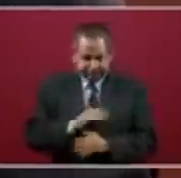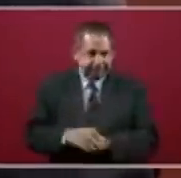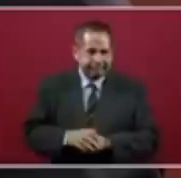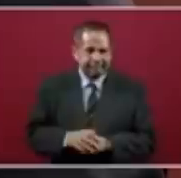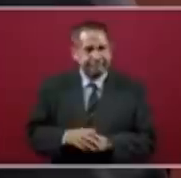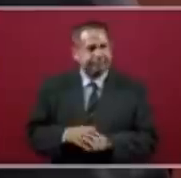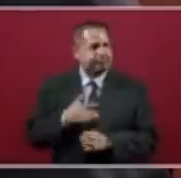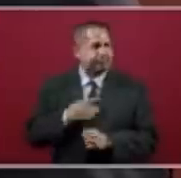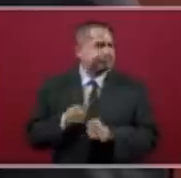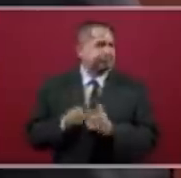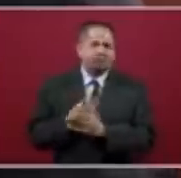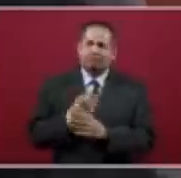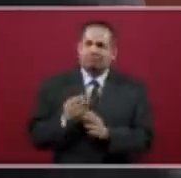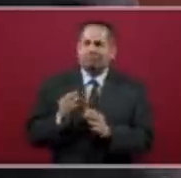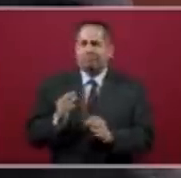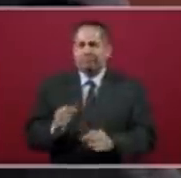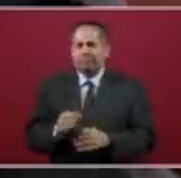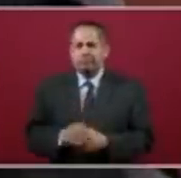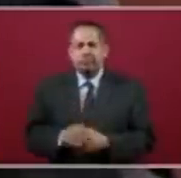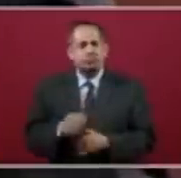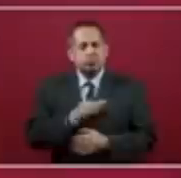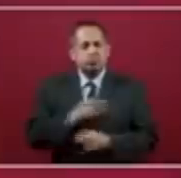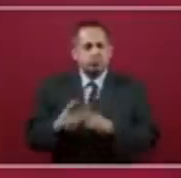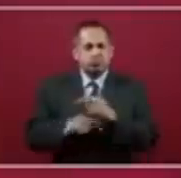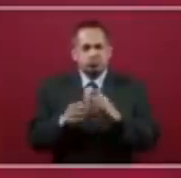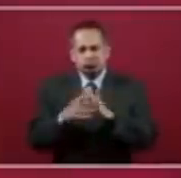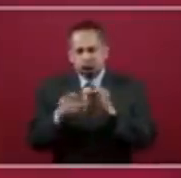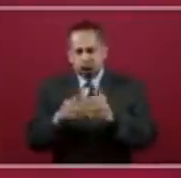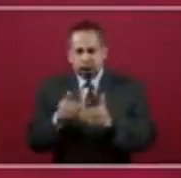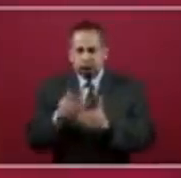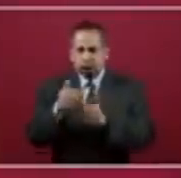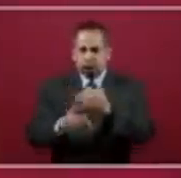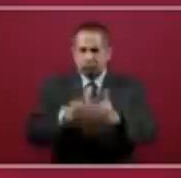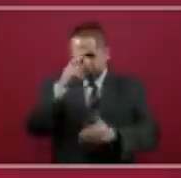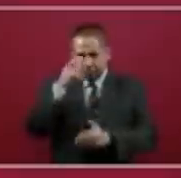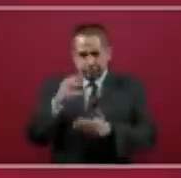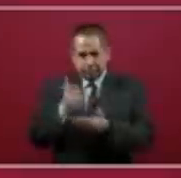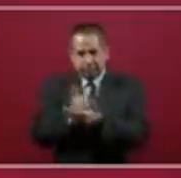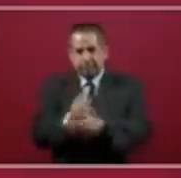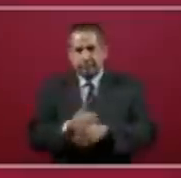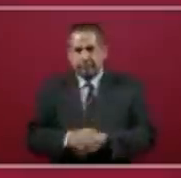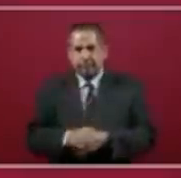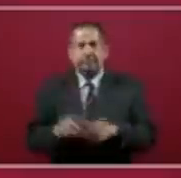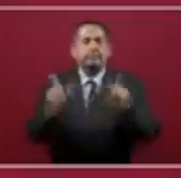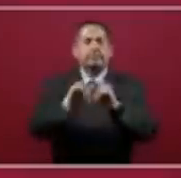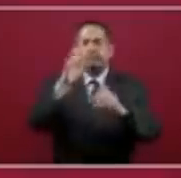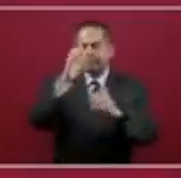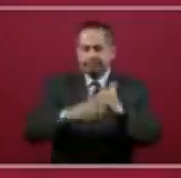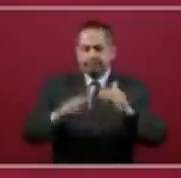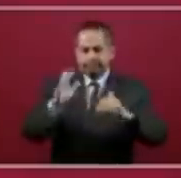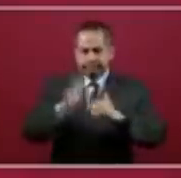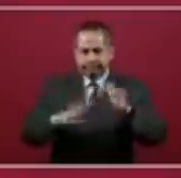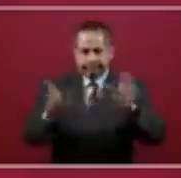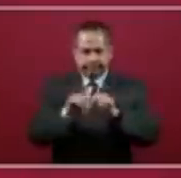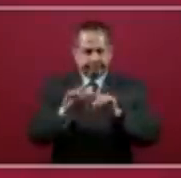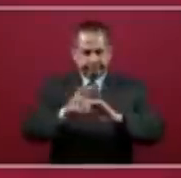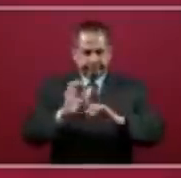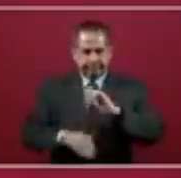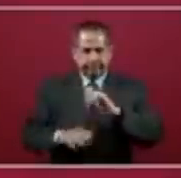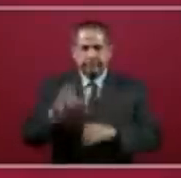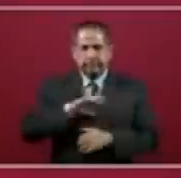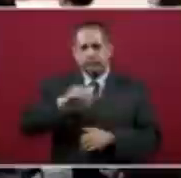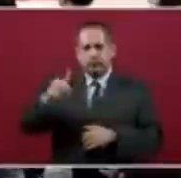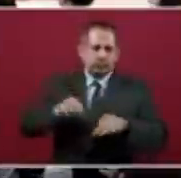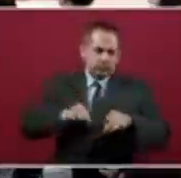airoso, vamos a poder sacar adelante a México. Hasta ahí lo vamos a dejar hoy, porque hay